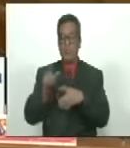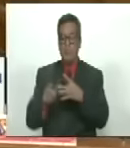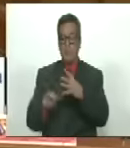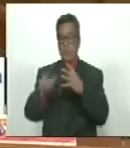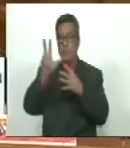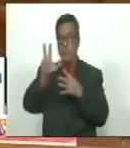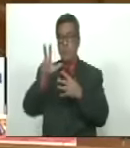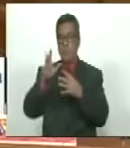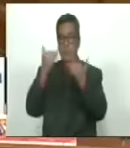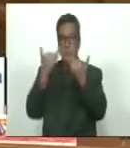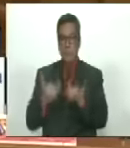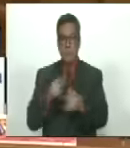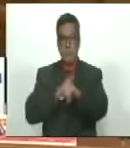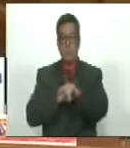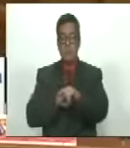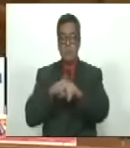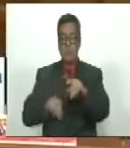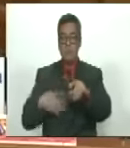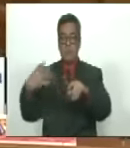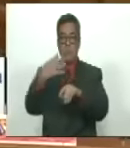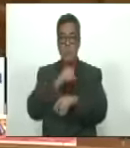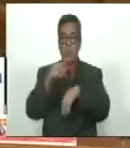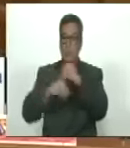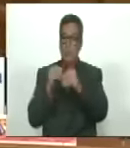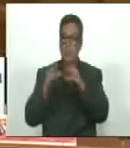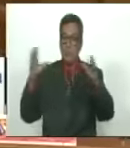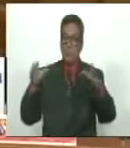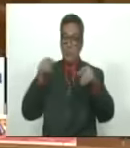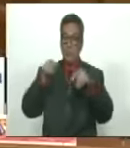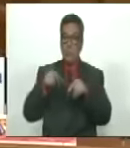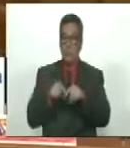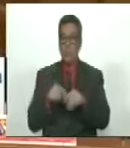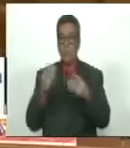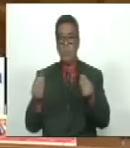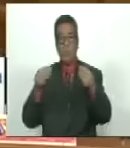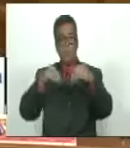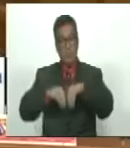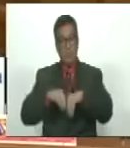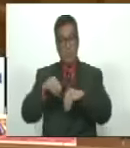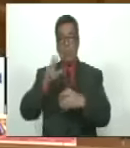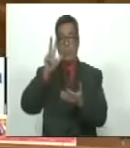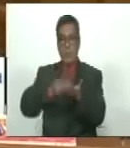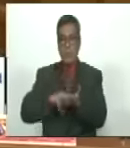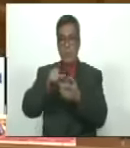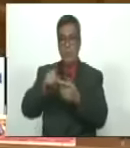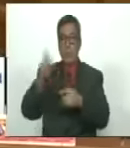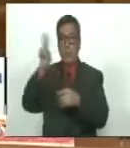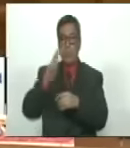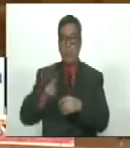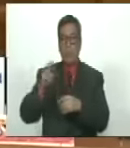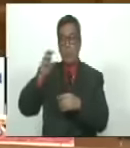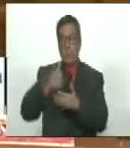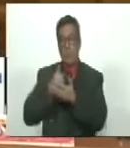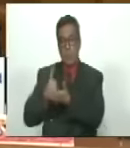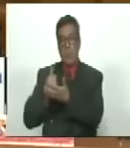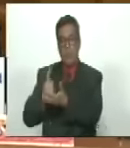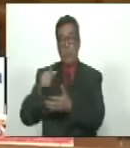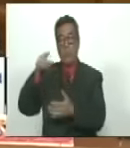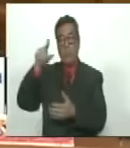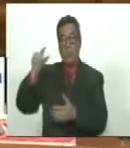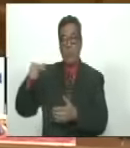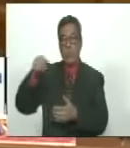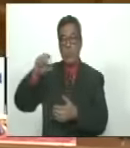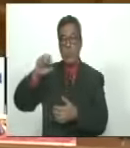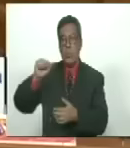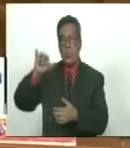Tercero, hasta tanto se alcance una solución práctica y mutuamente aceptable con la República Cooperativa de Guyana en torno